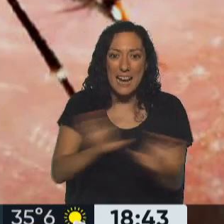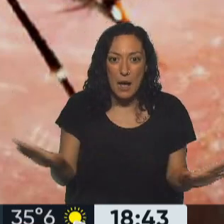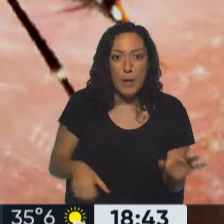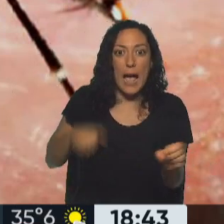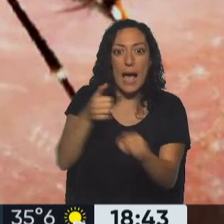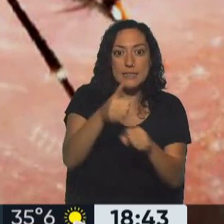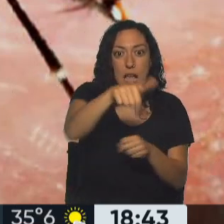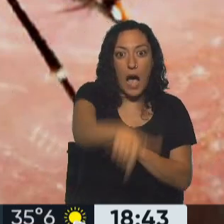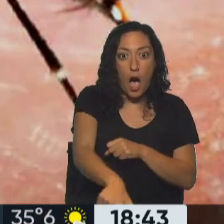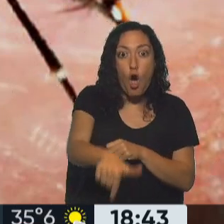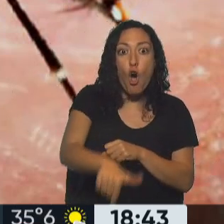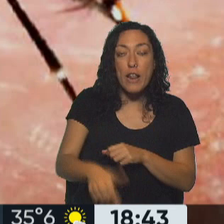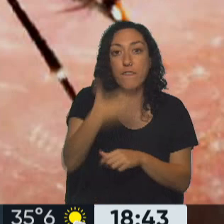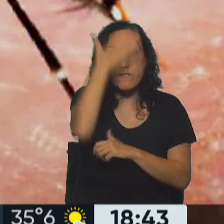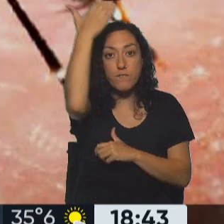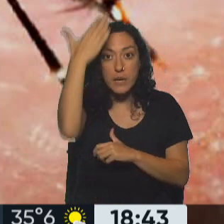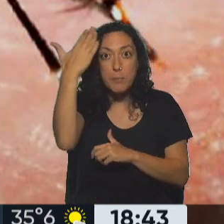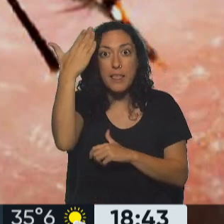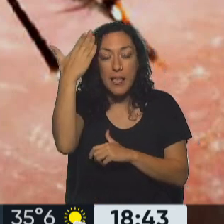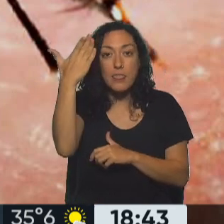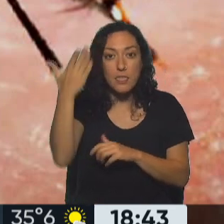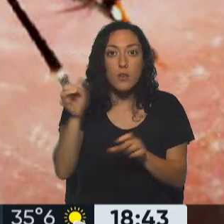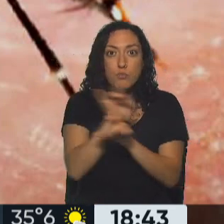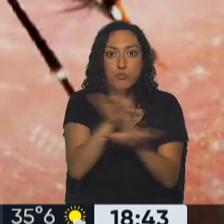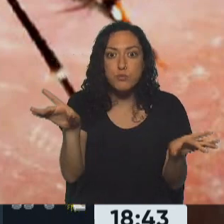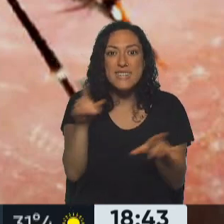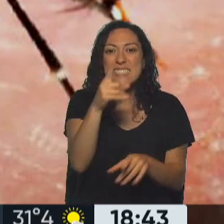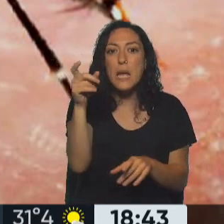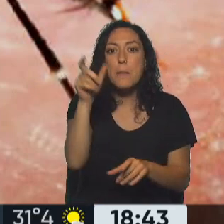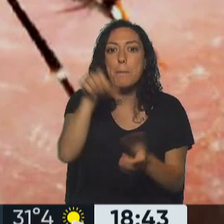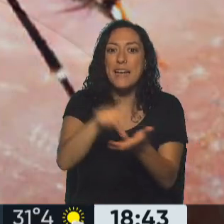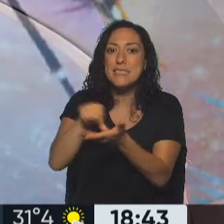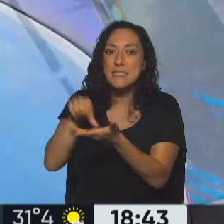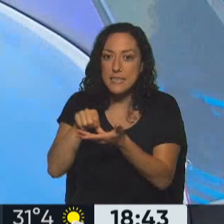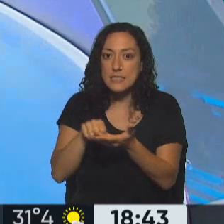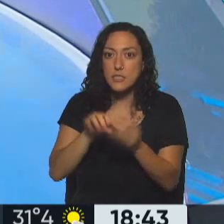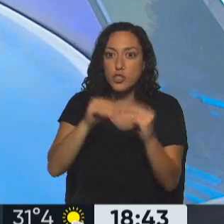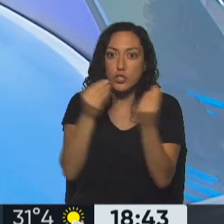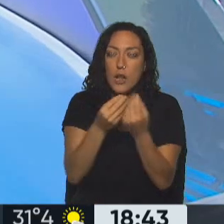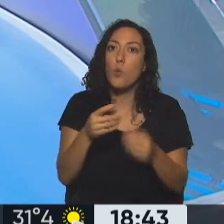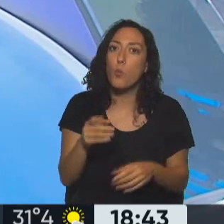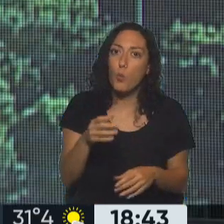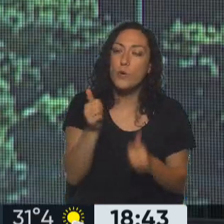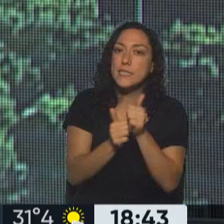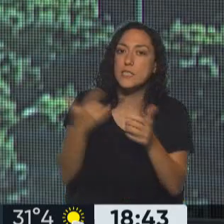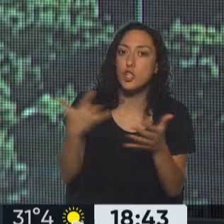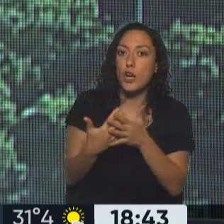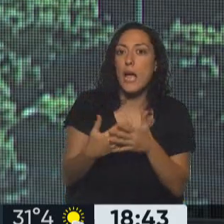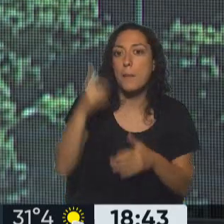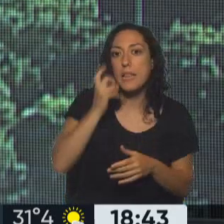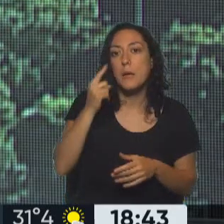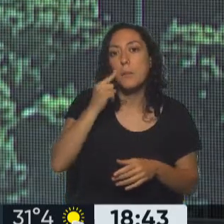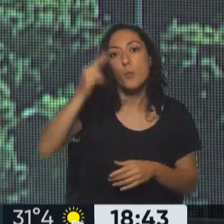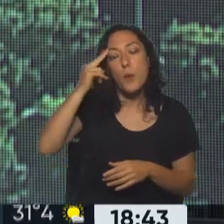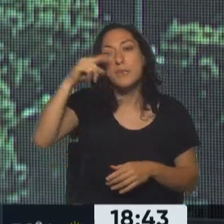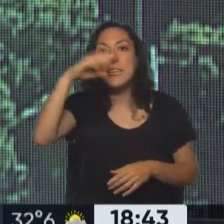ahora la enfermedad es endémica en más de 100 países muy bien aprender sobre la historia desde el 70 ya